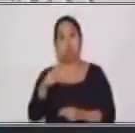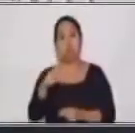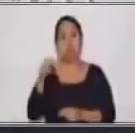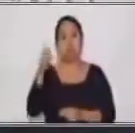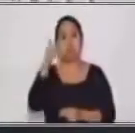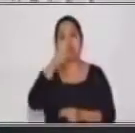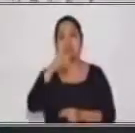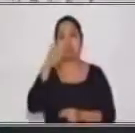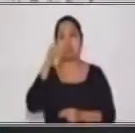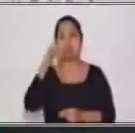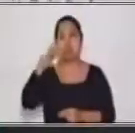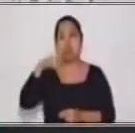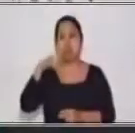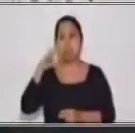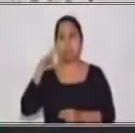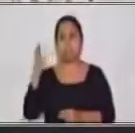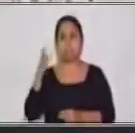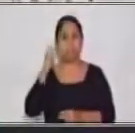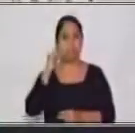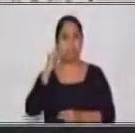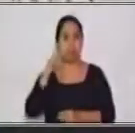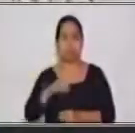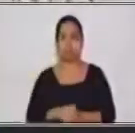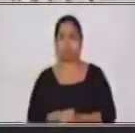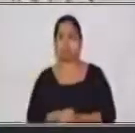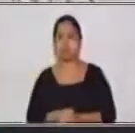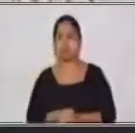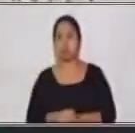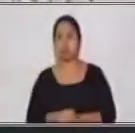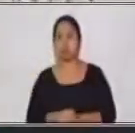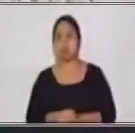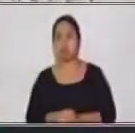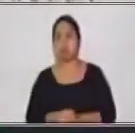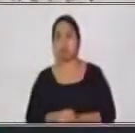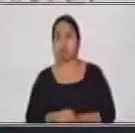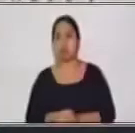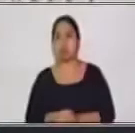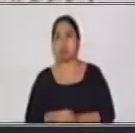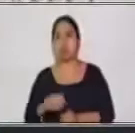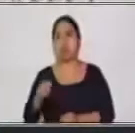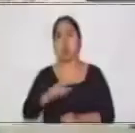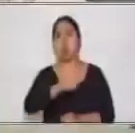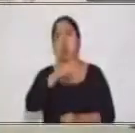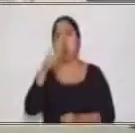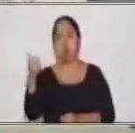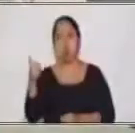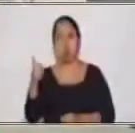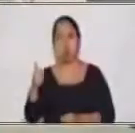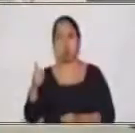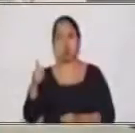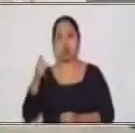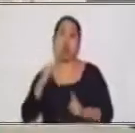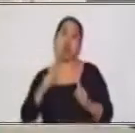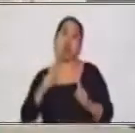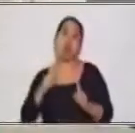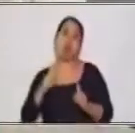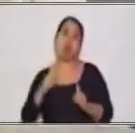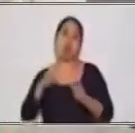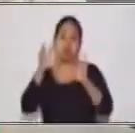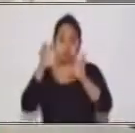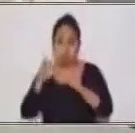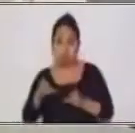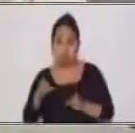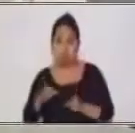Gil. También un dato interesante que a ustedes les pueda servir. Y de otros autores tenemos Antonio José de Irizarry, que también es